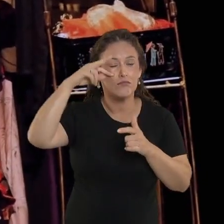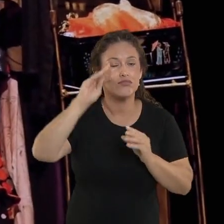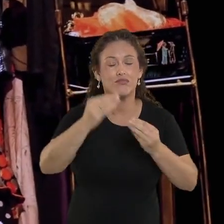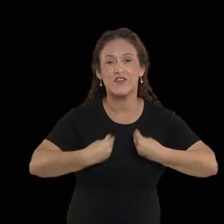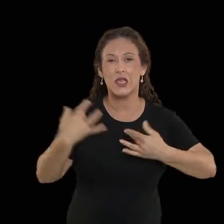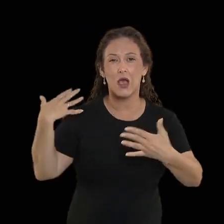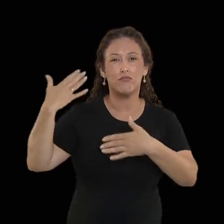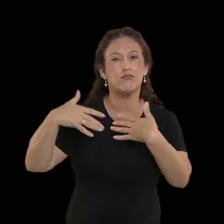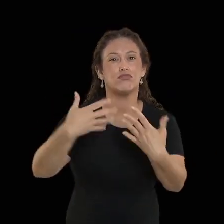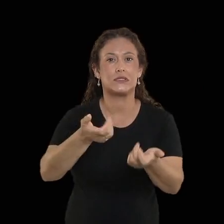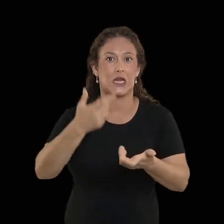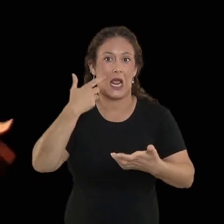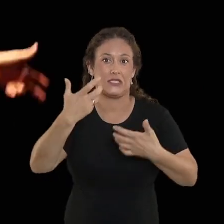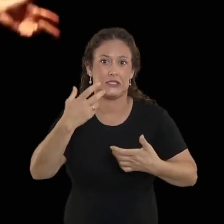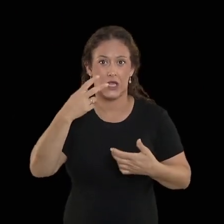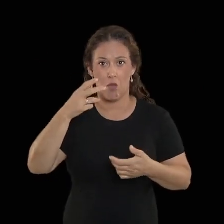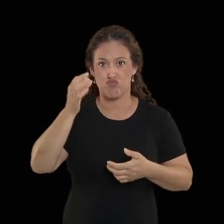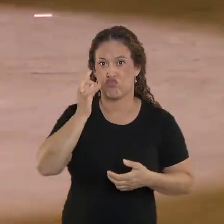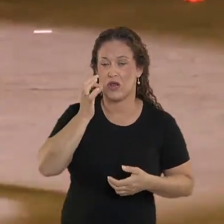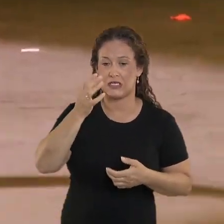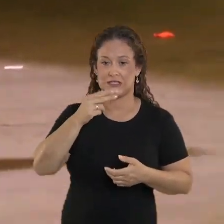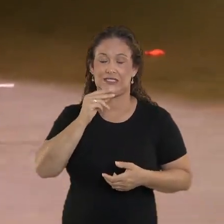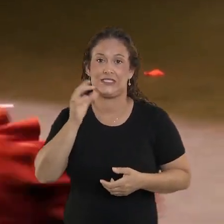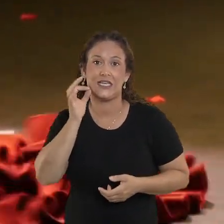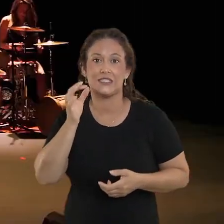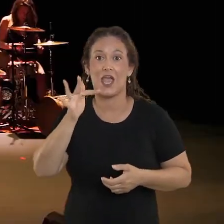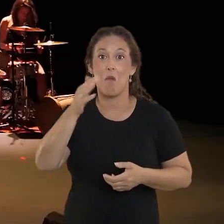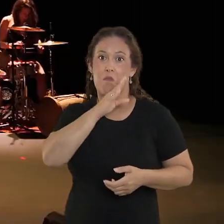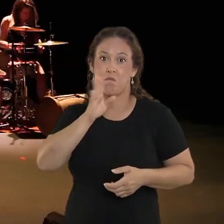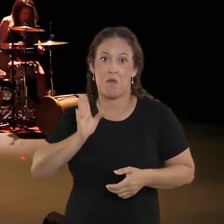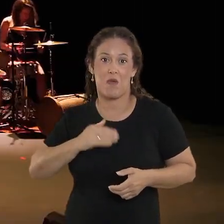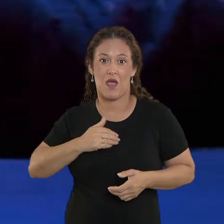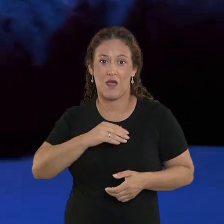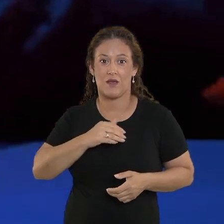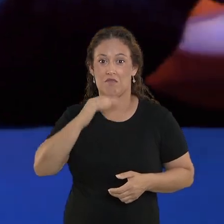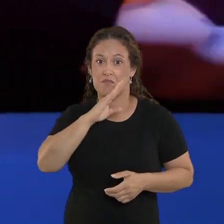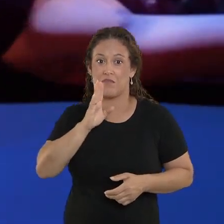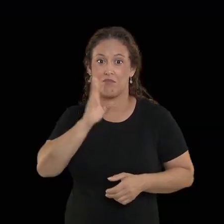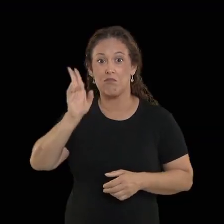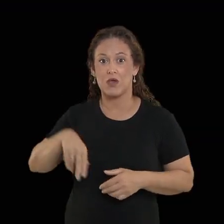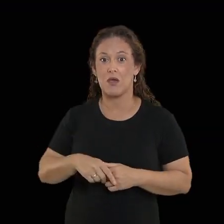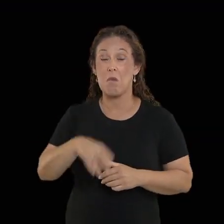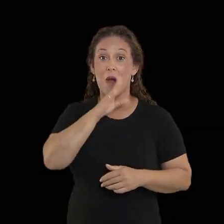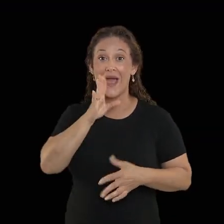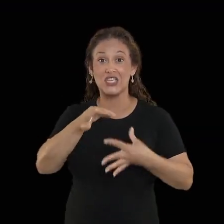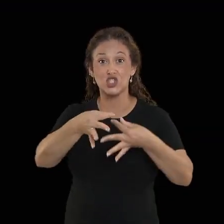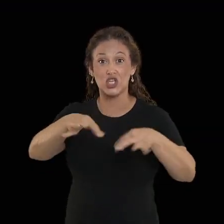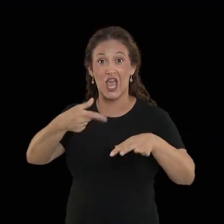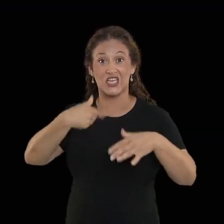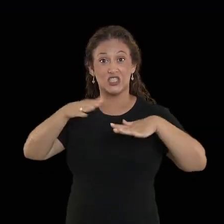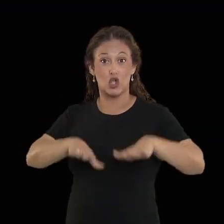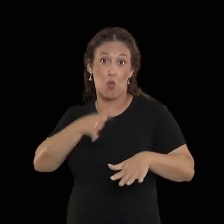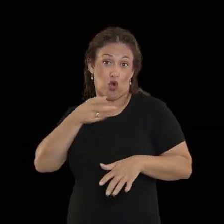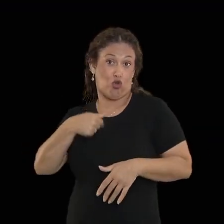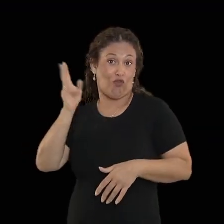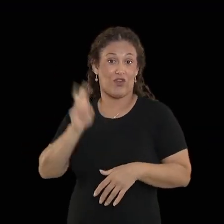largo de sus experiencias vitales como artistas, como mujeres, como nietas y como madres. ¡Madre! ¡Soltera!